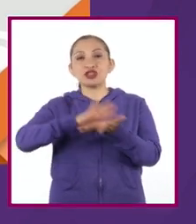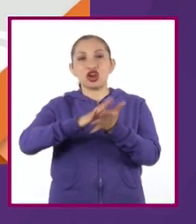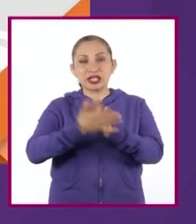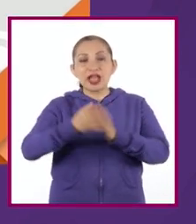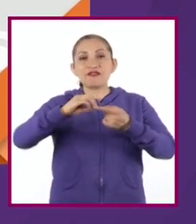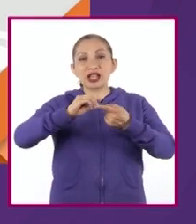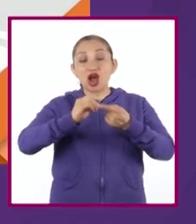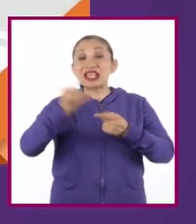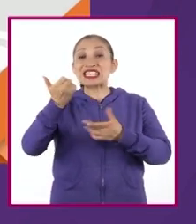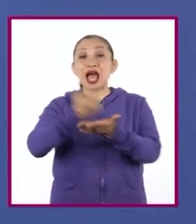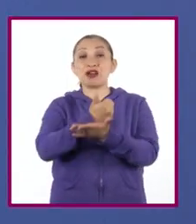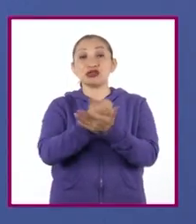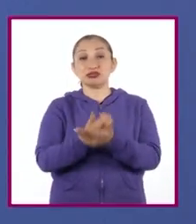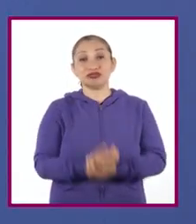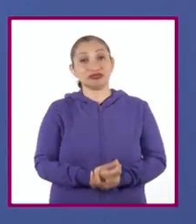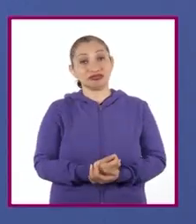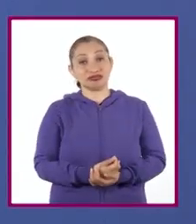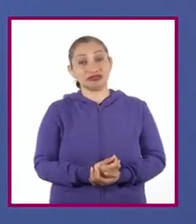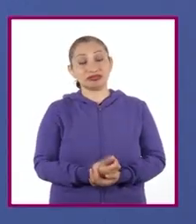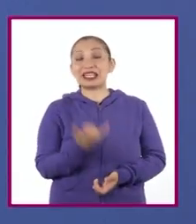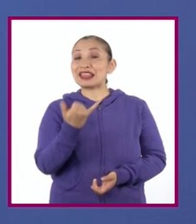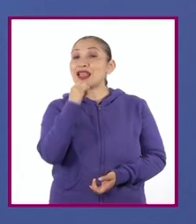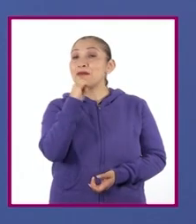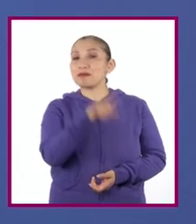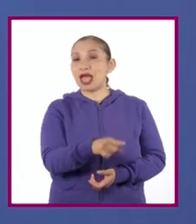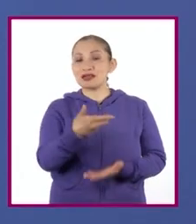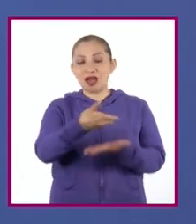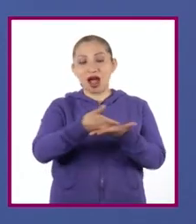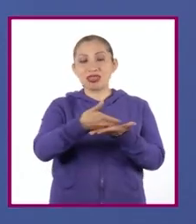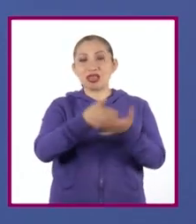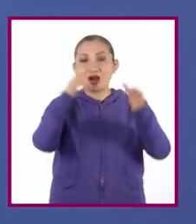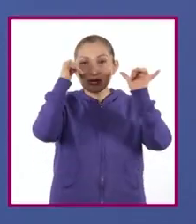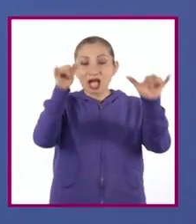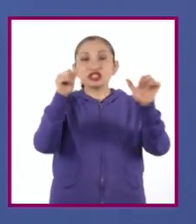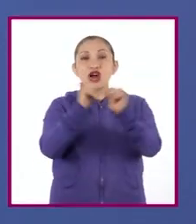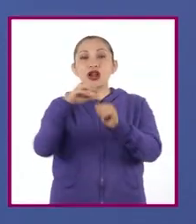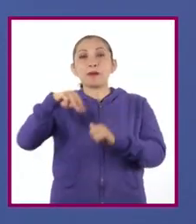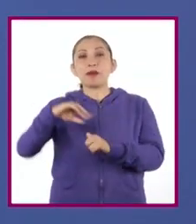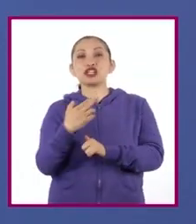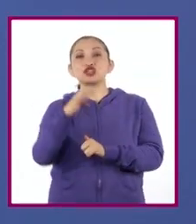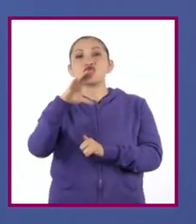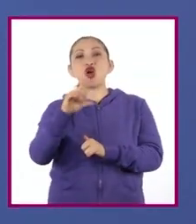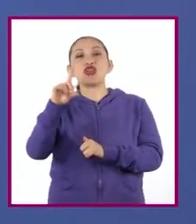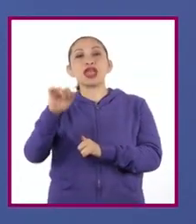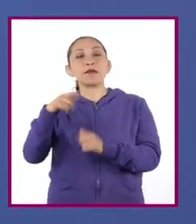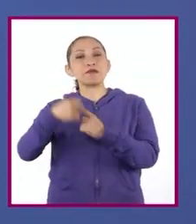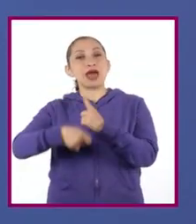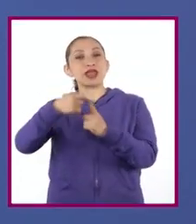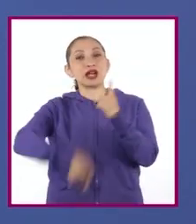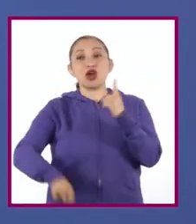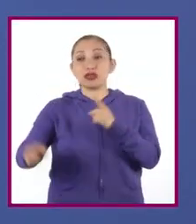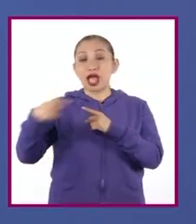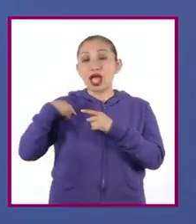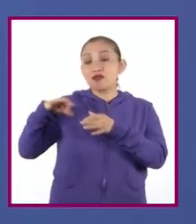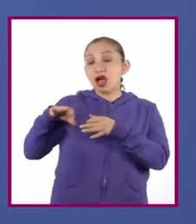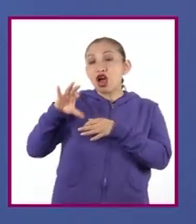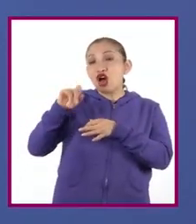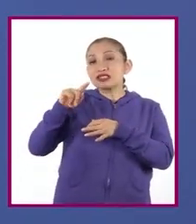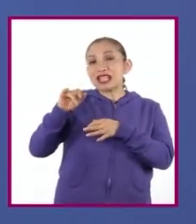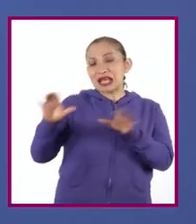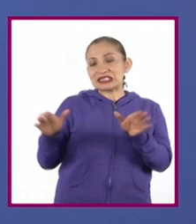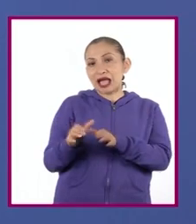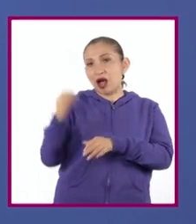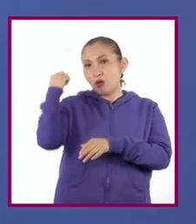frijoles y arroz. Además del caldo de res con machuco de plátano, de la Costa Chica,